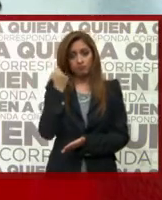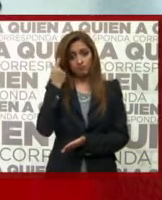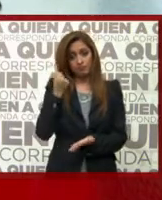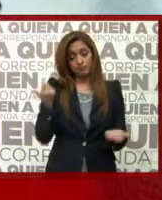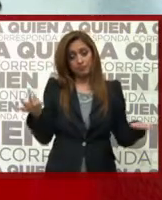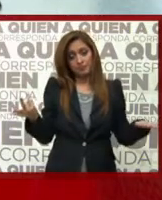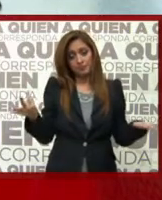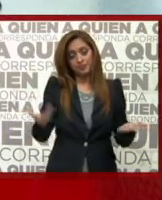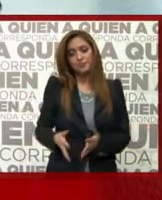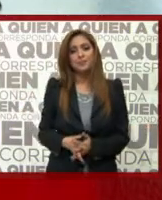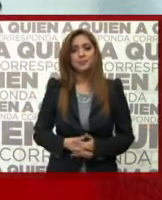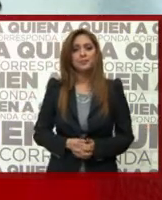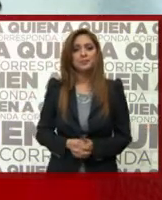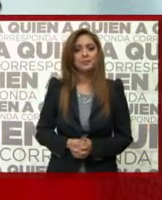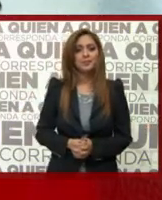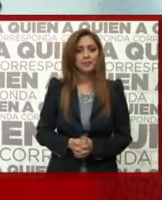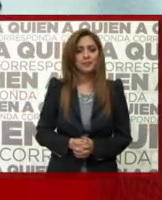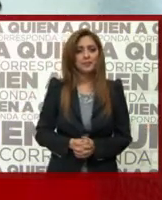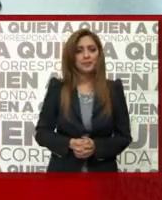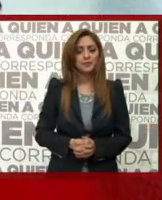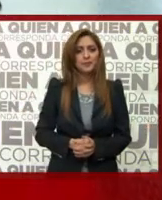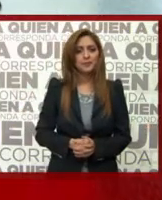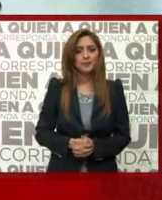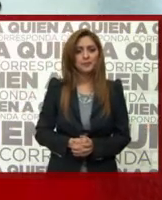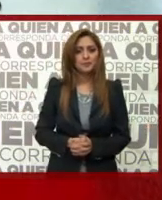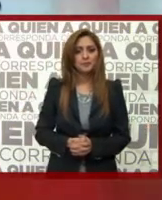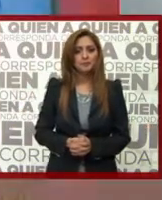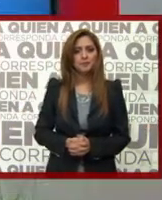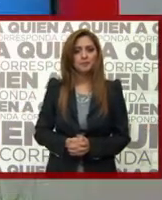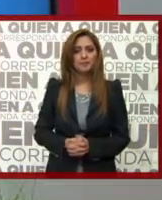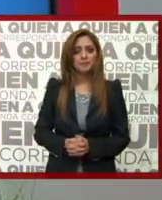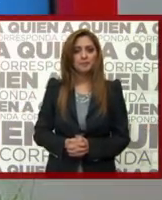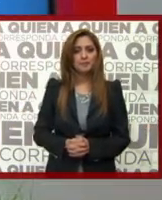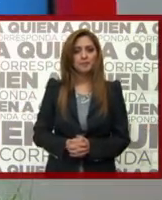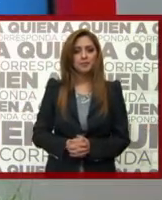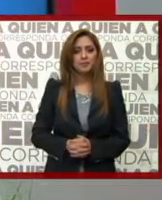Pero bueno. Ay, ay, ay. A ver.